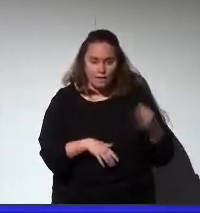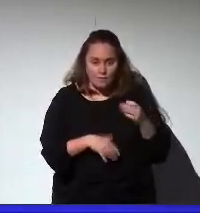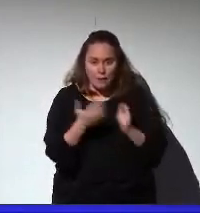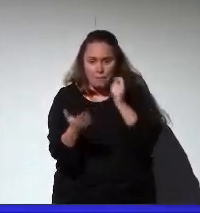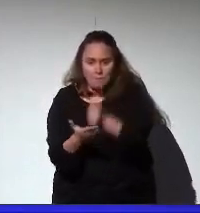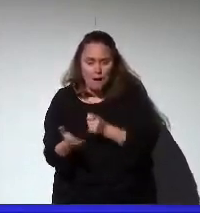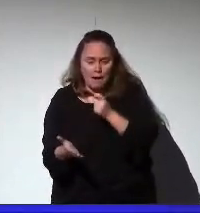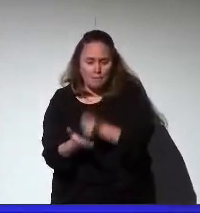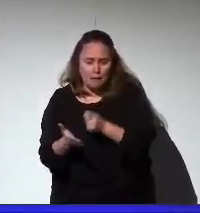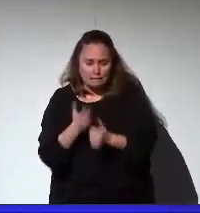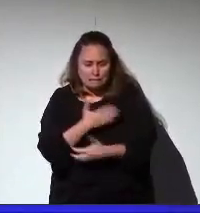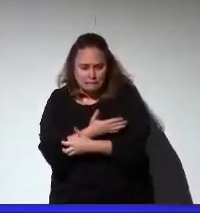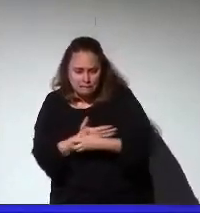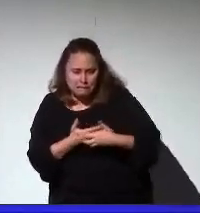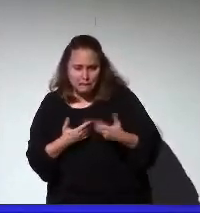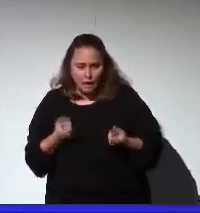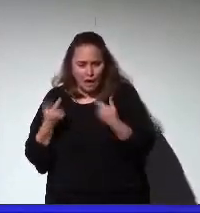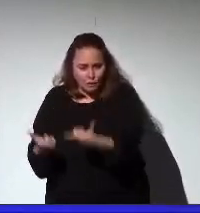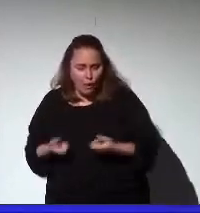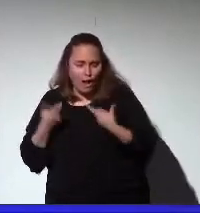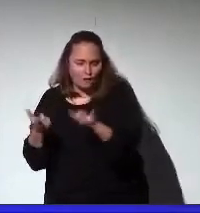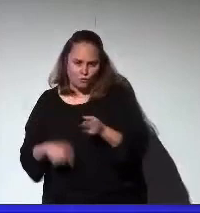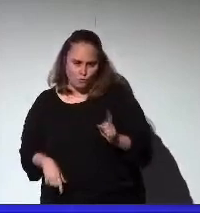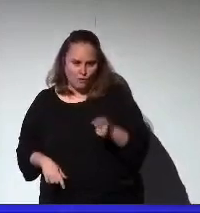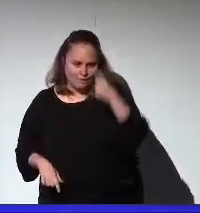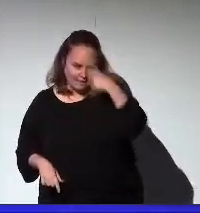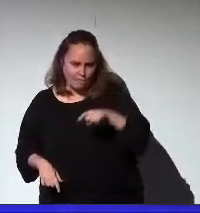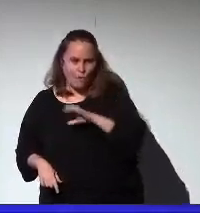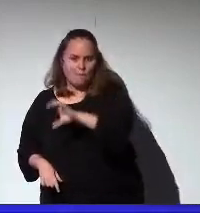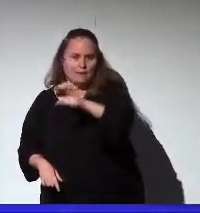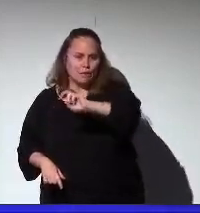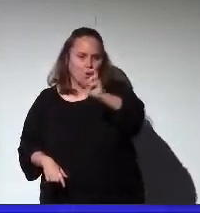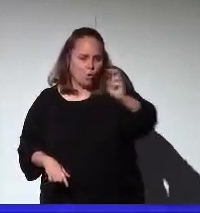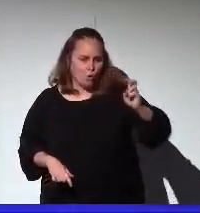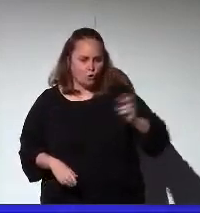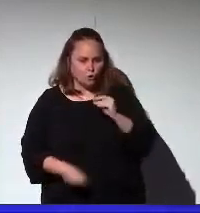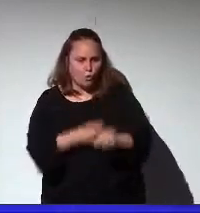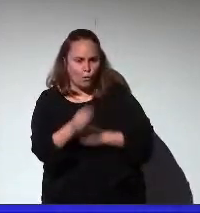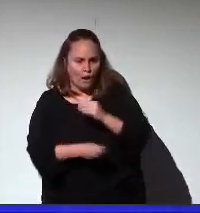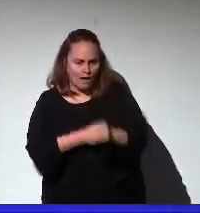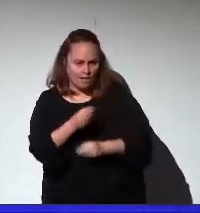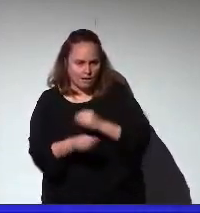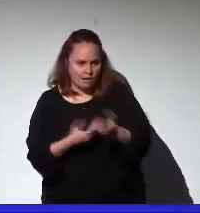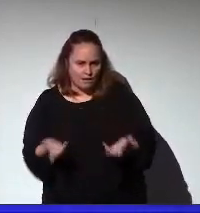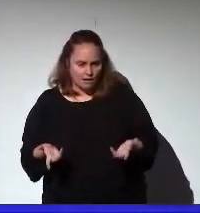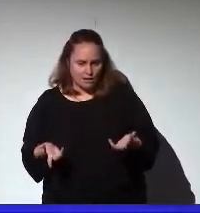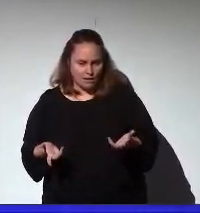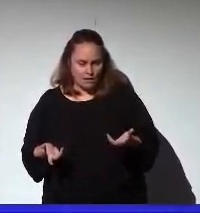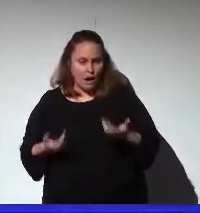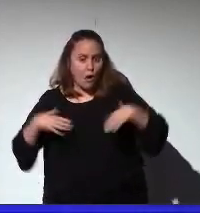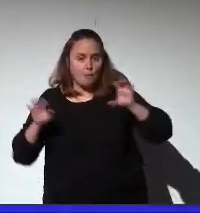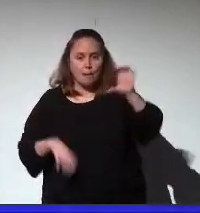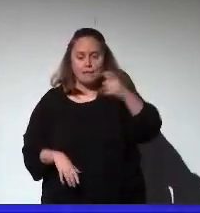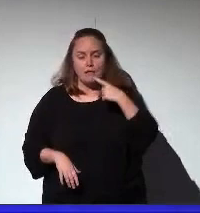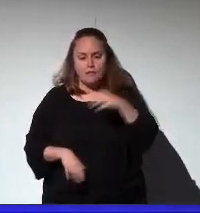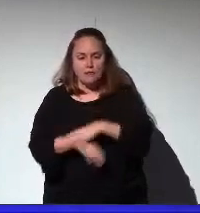como sabemos que hay sociedades que eso pasa. No está muy lejos. O sea, hay sociedades, además, supuestamente democráticas y avanzadas, que si